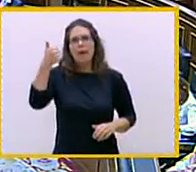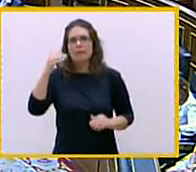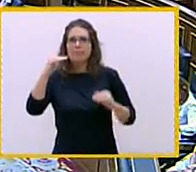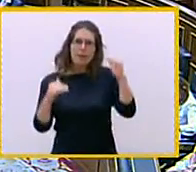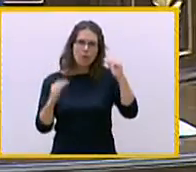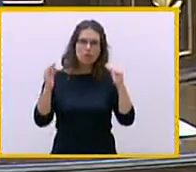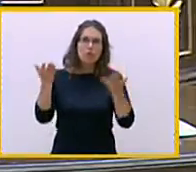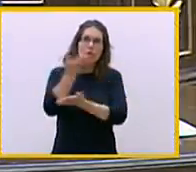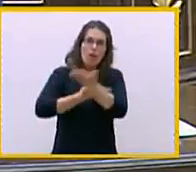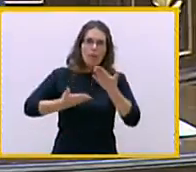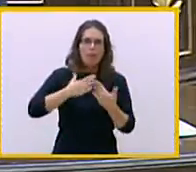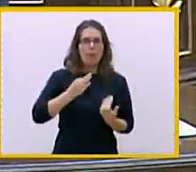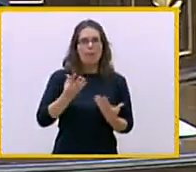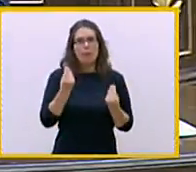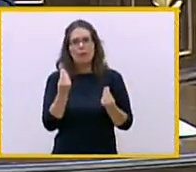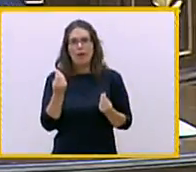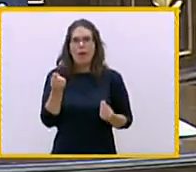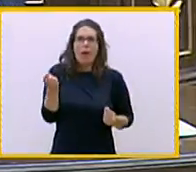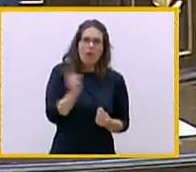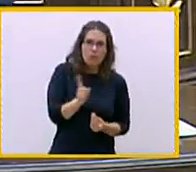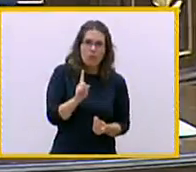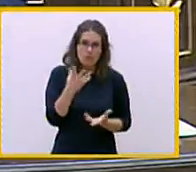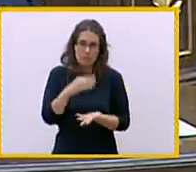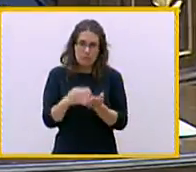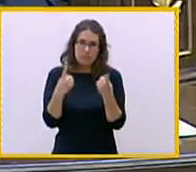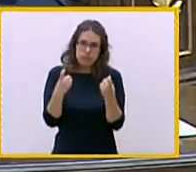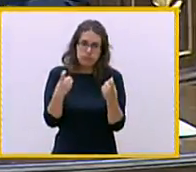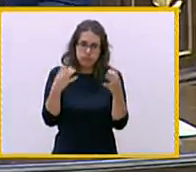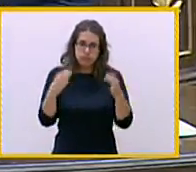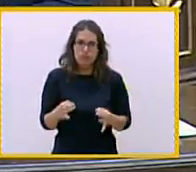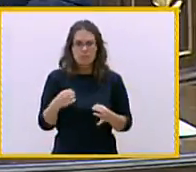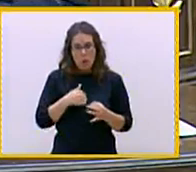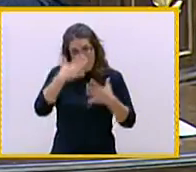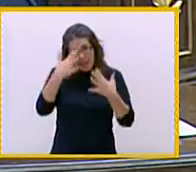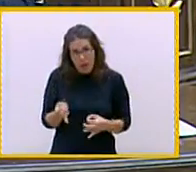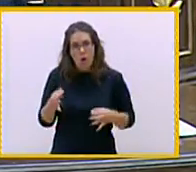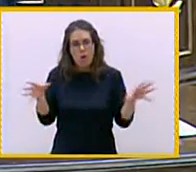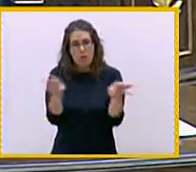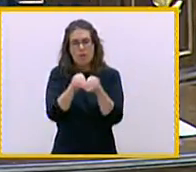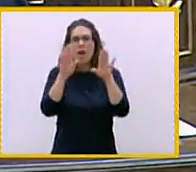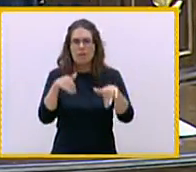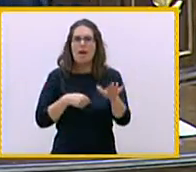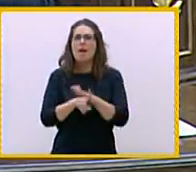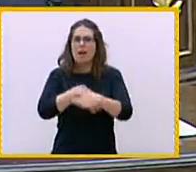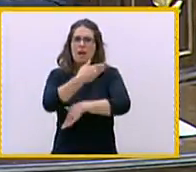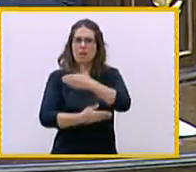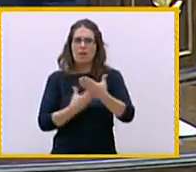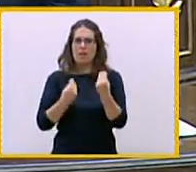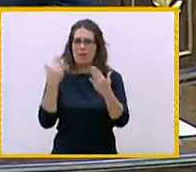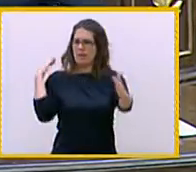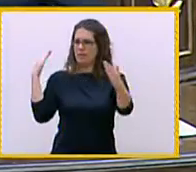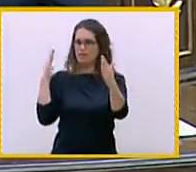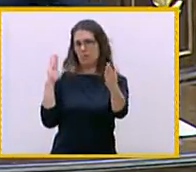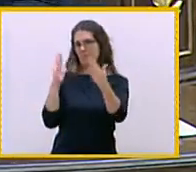que muchas veces resulta imprescindible, se han producido, creo, avances en este periodo en algunos ámbitos